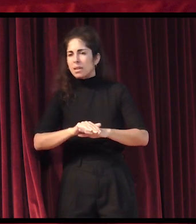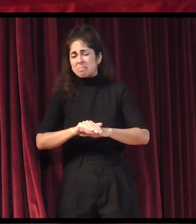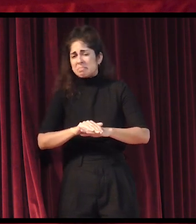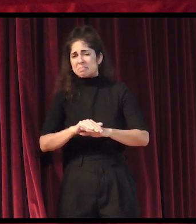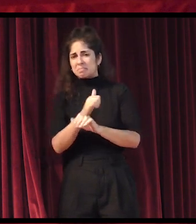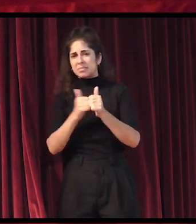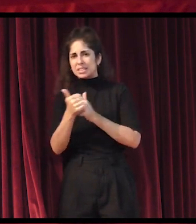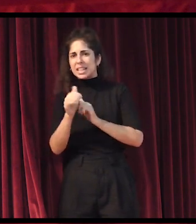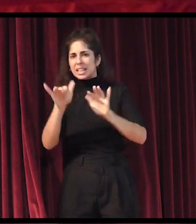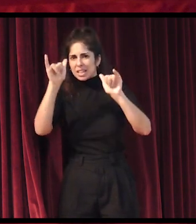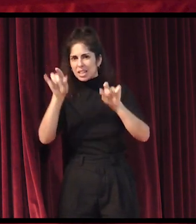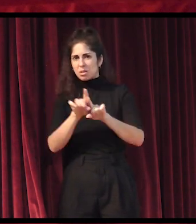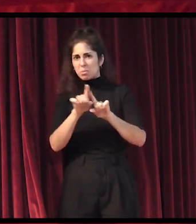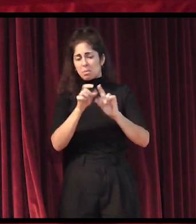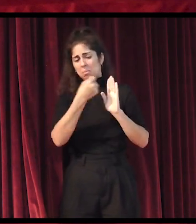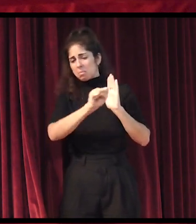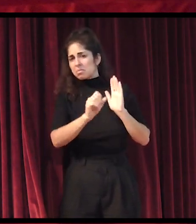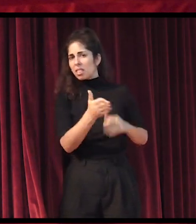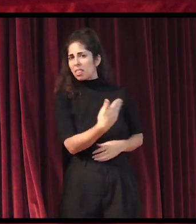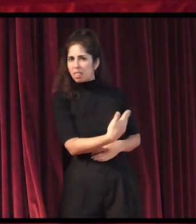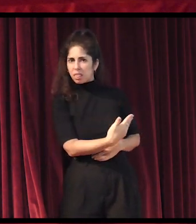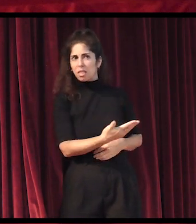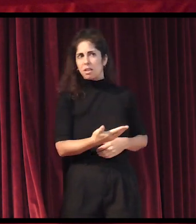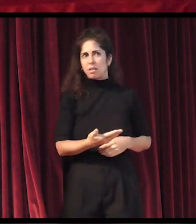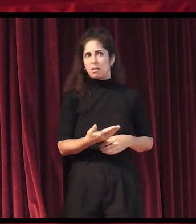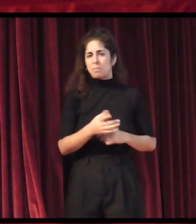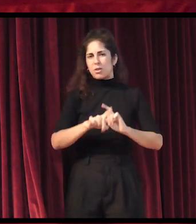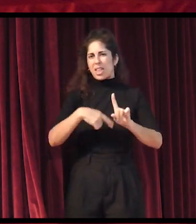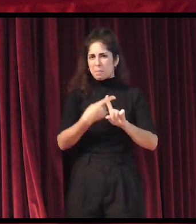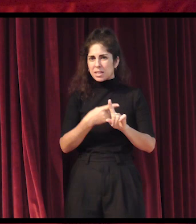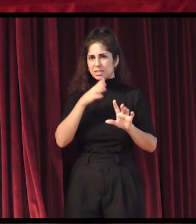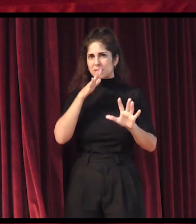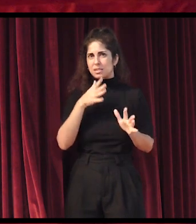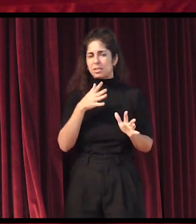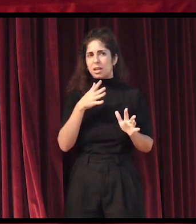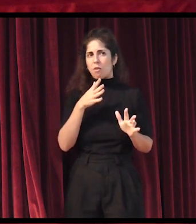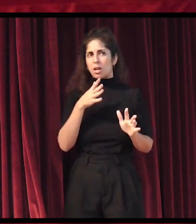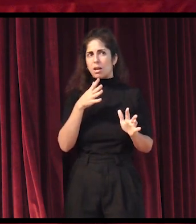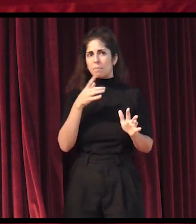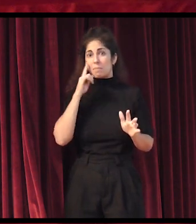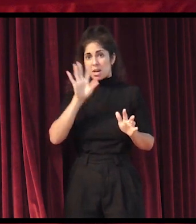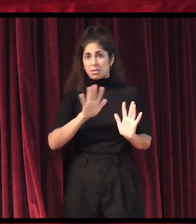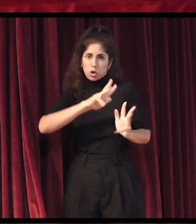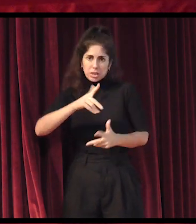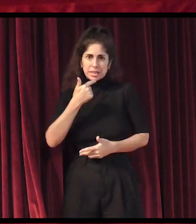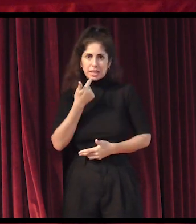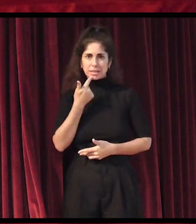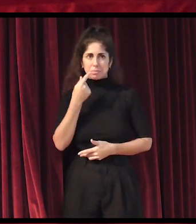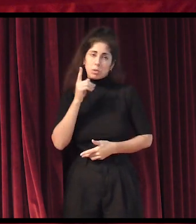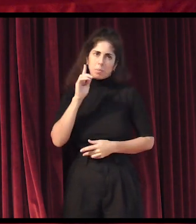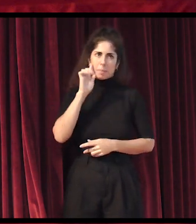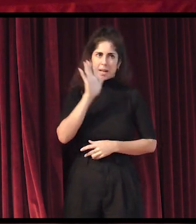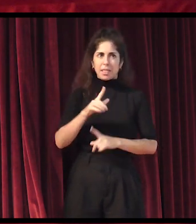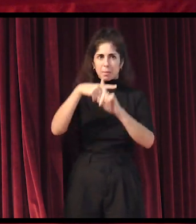Pero me quedo también, o sea, vale que ahora la FIFA parece que va a ser, ¿no? La noticia es como positiva